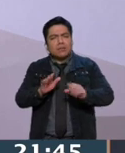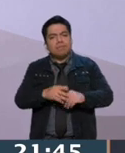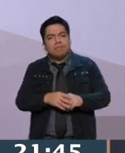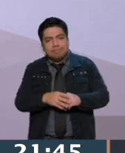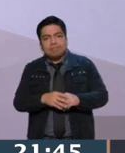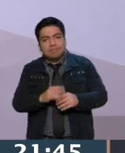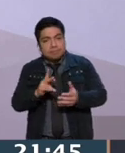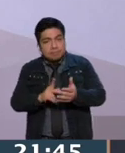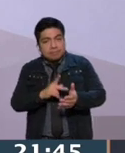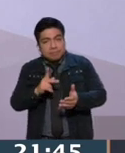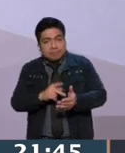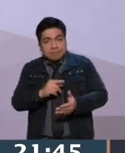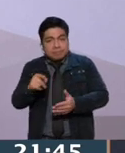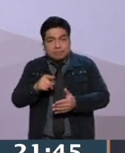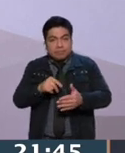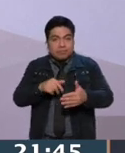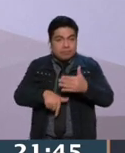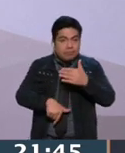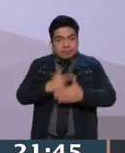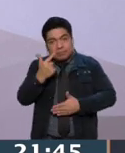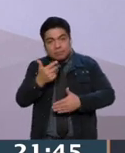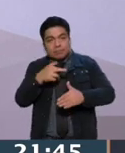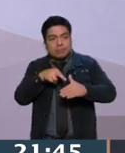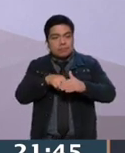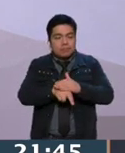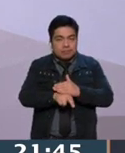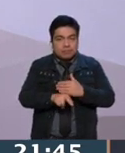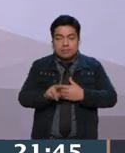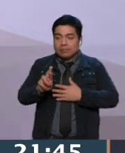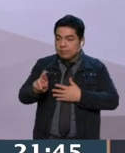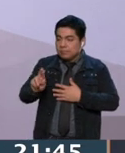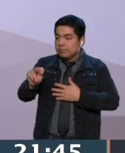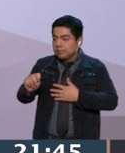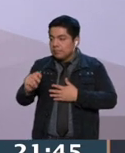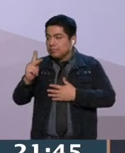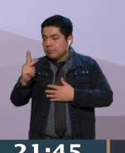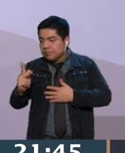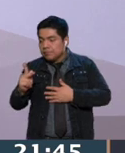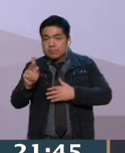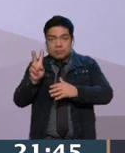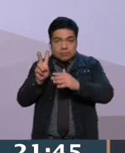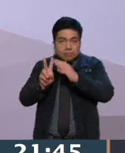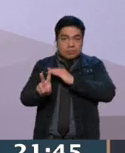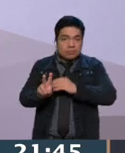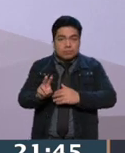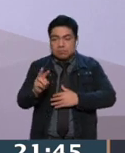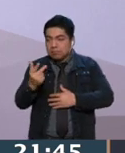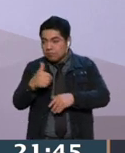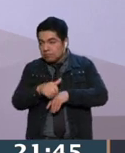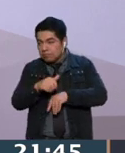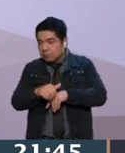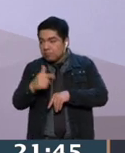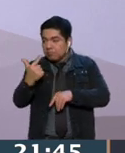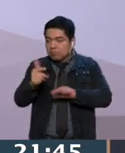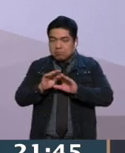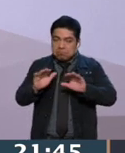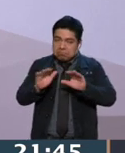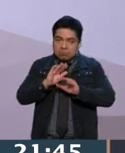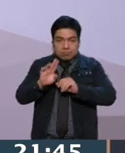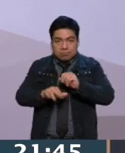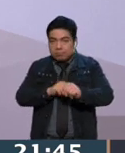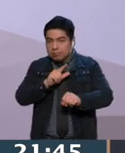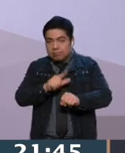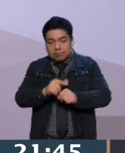con el reinicio de operaciones en toda la línea 12 del metro finaliza el servicio emergente que brindaba el trolebús línea 7. Este retoma su ruta normal de